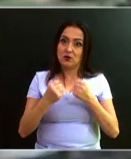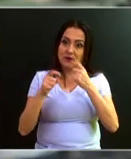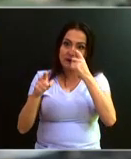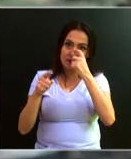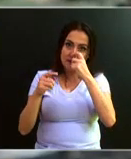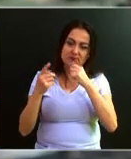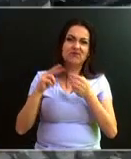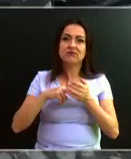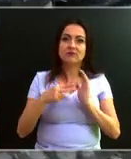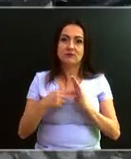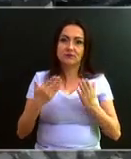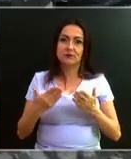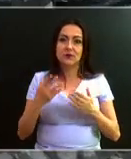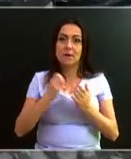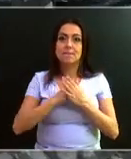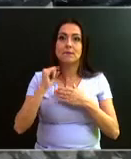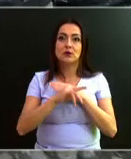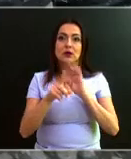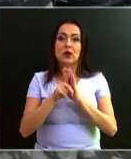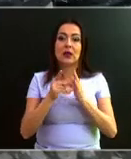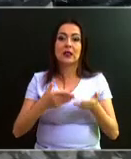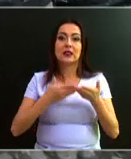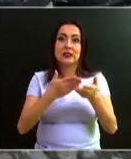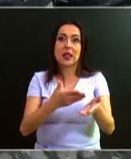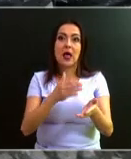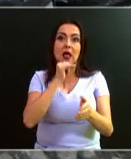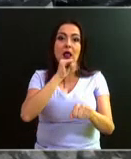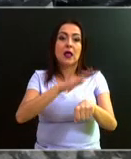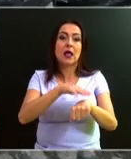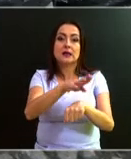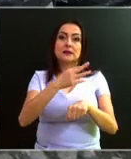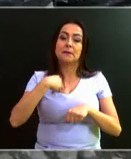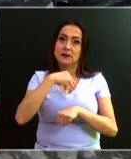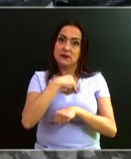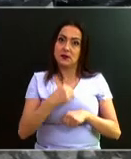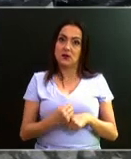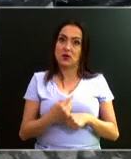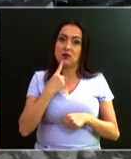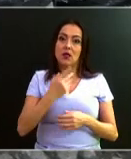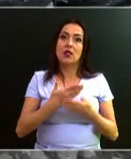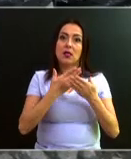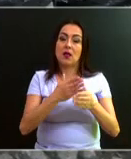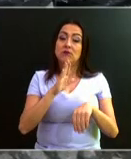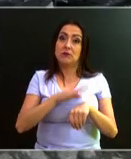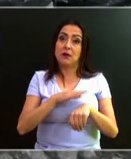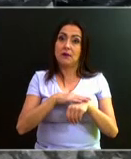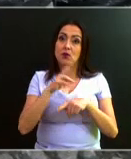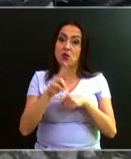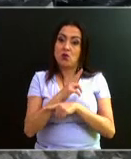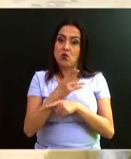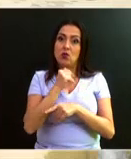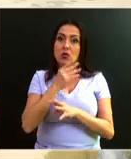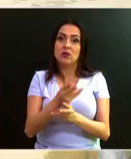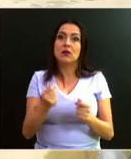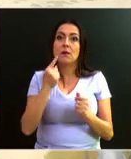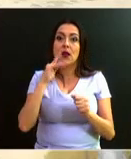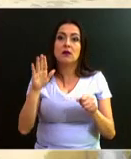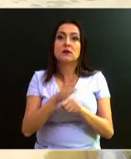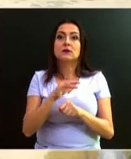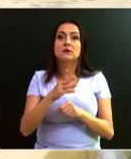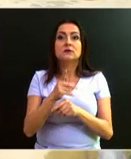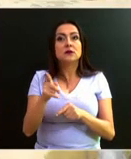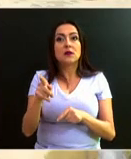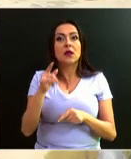esto consiste en un proyecto de ley que daría la potestad a este ministerio de otorgar los permisos de uso de suelo para rellenos